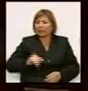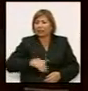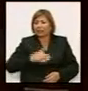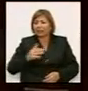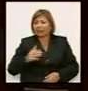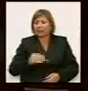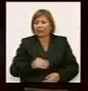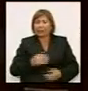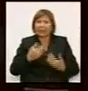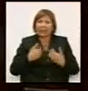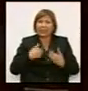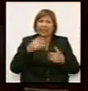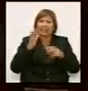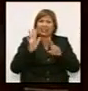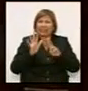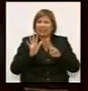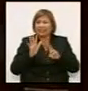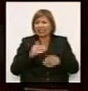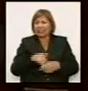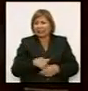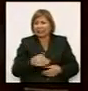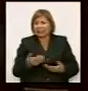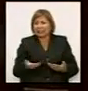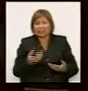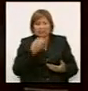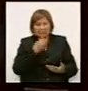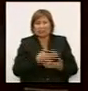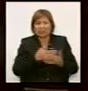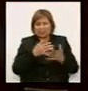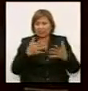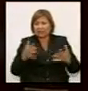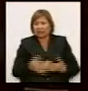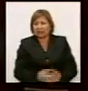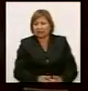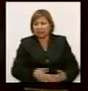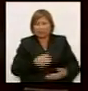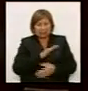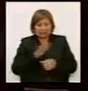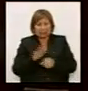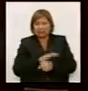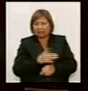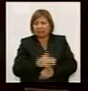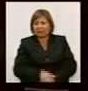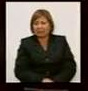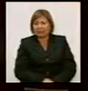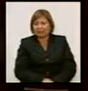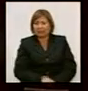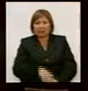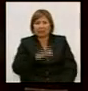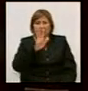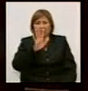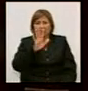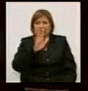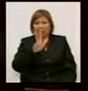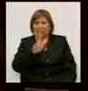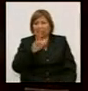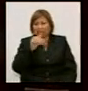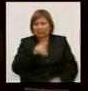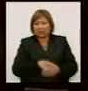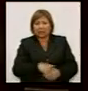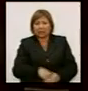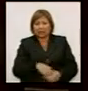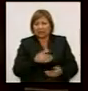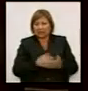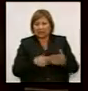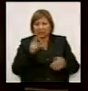parcelada en 7 equipos excedía completamente los 50 y tantos votos que